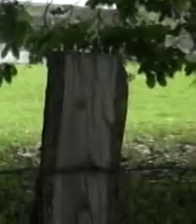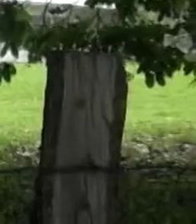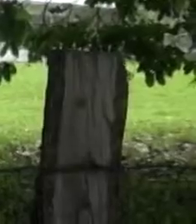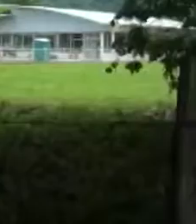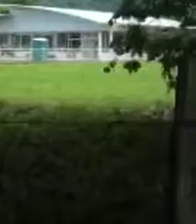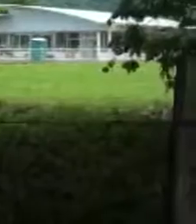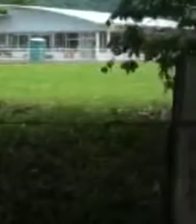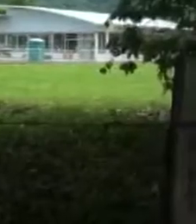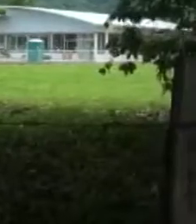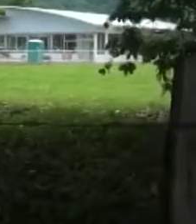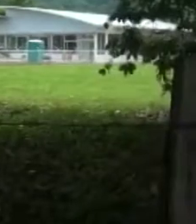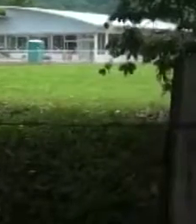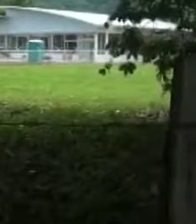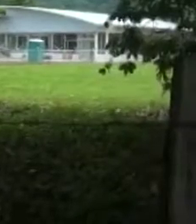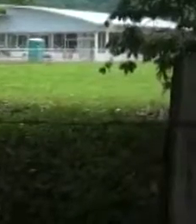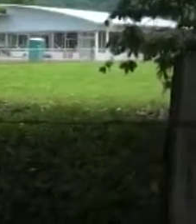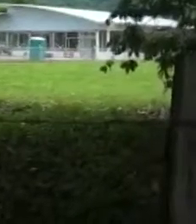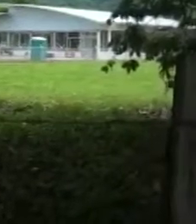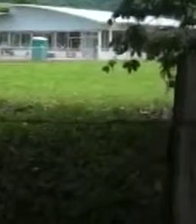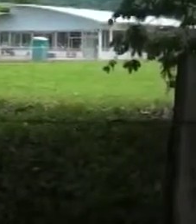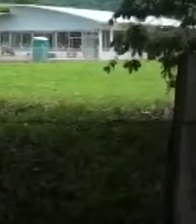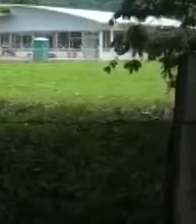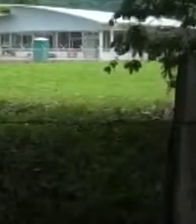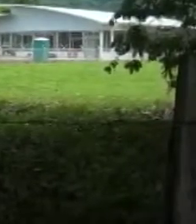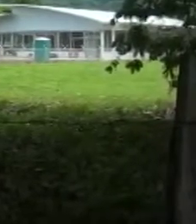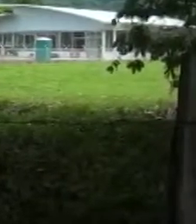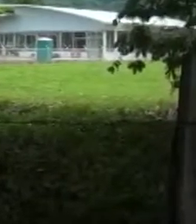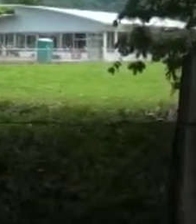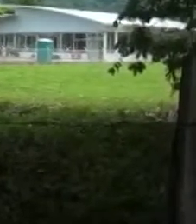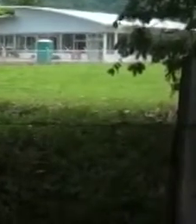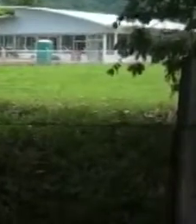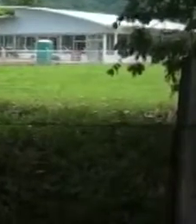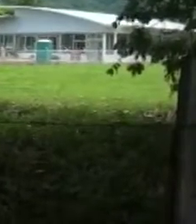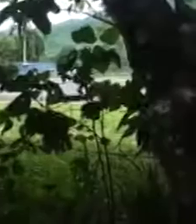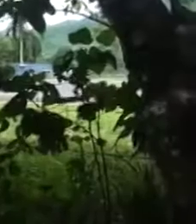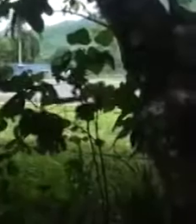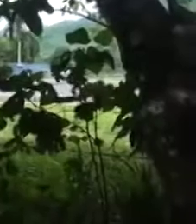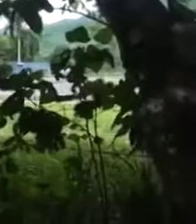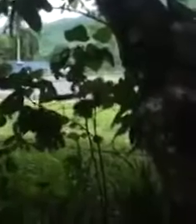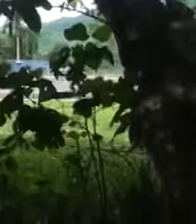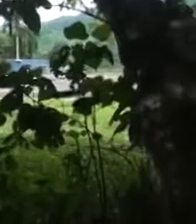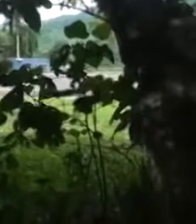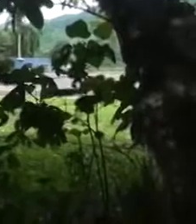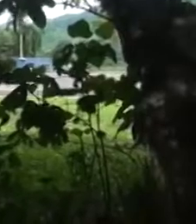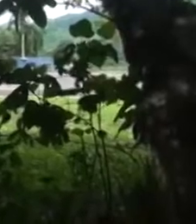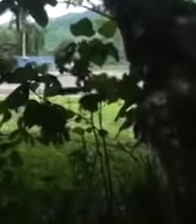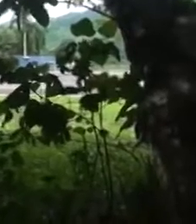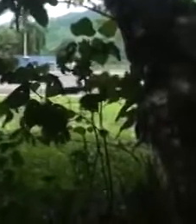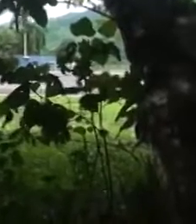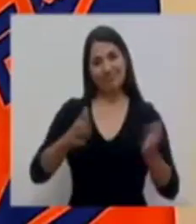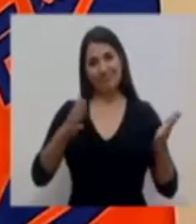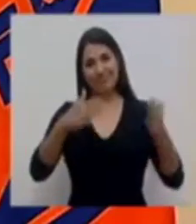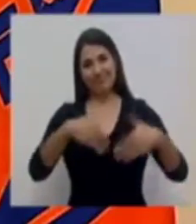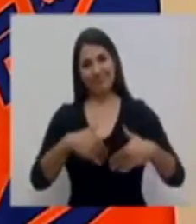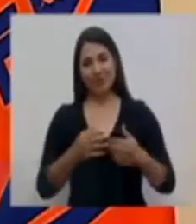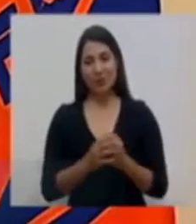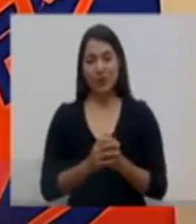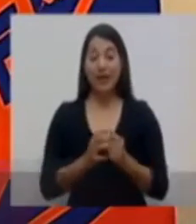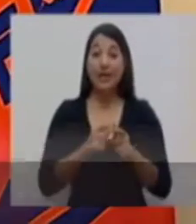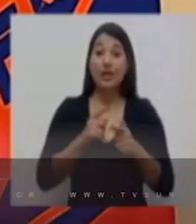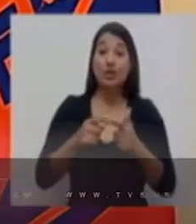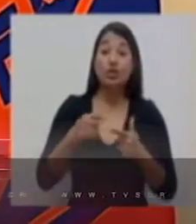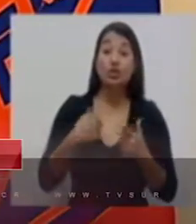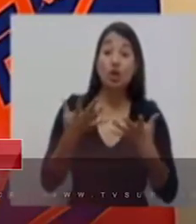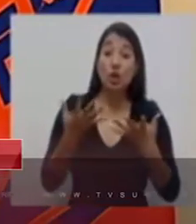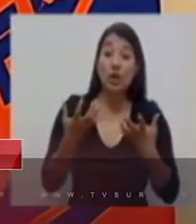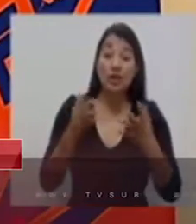marco de la sala situación nacional la comisión nacional de prevención de riesgos y atención de emergencias del informe quiero hacer el llamado a